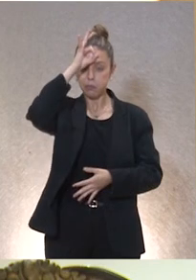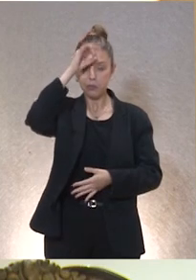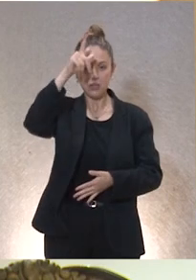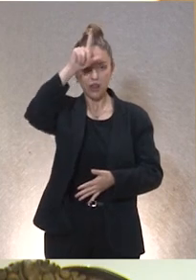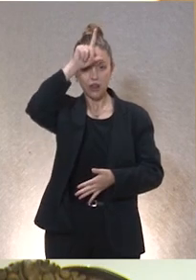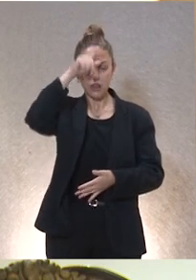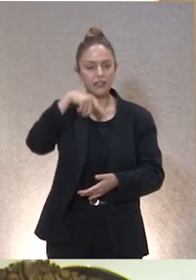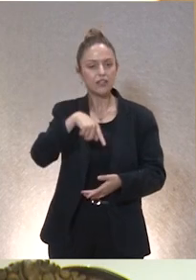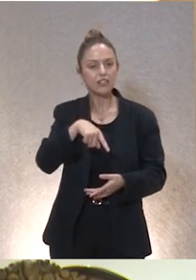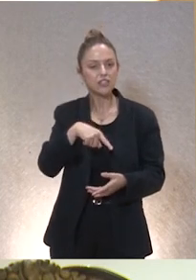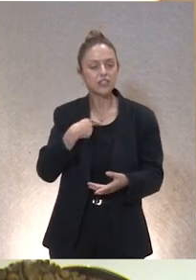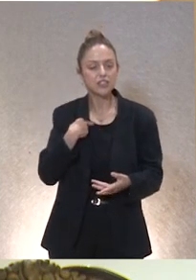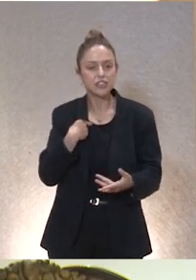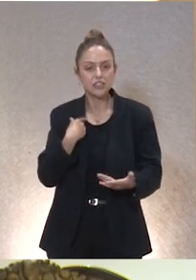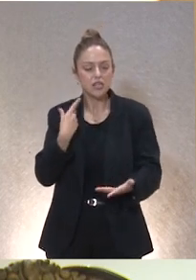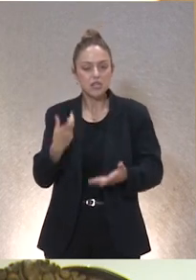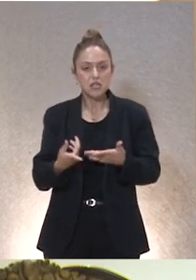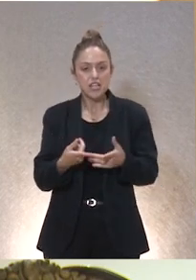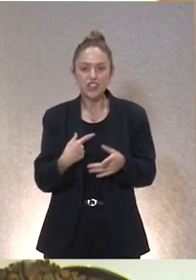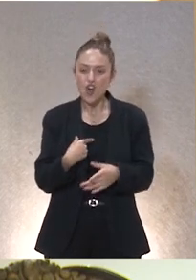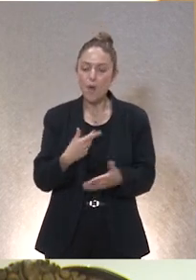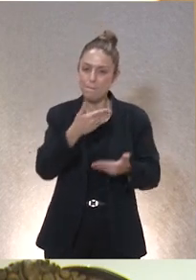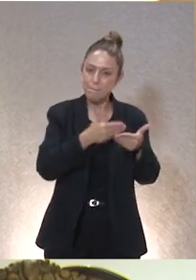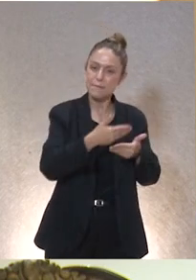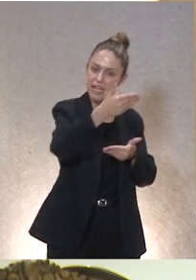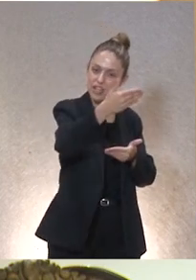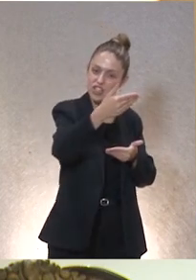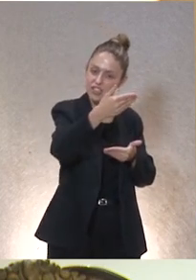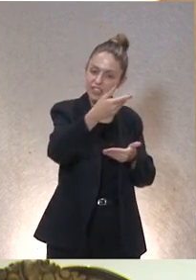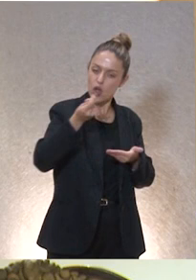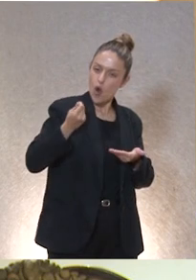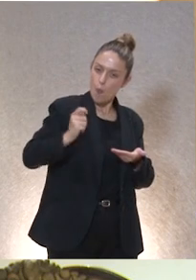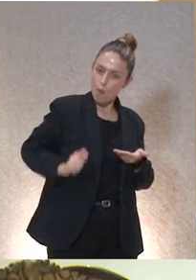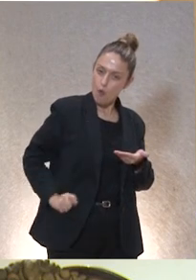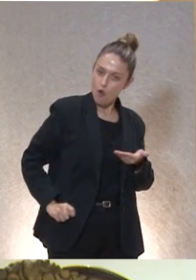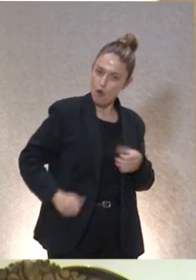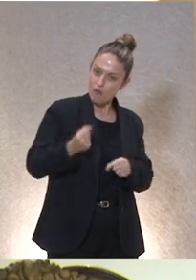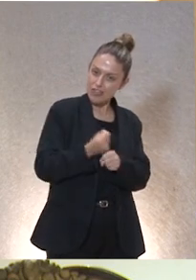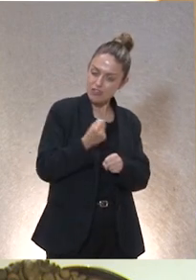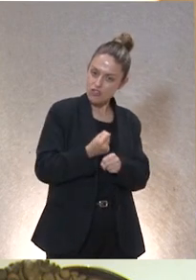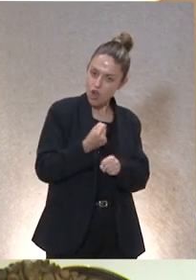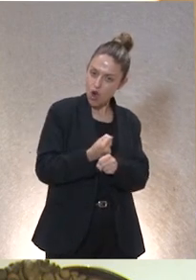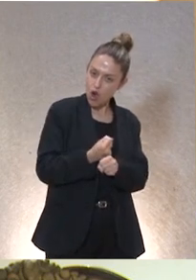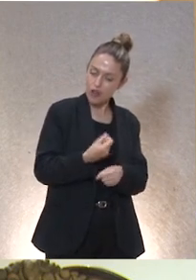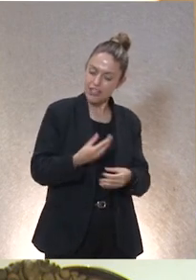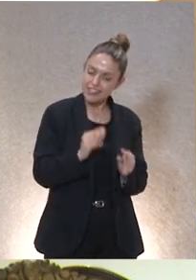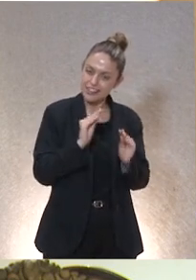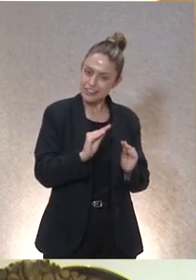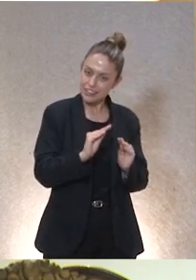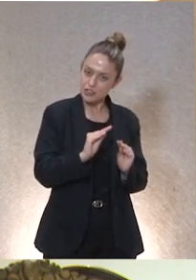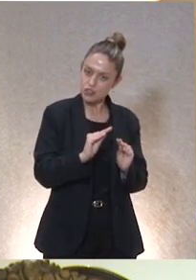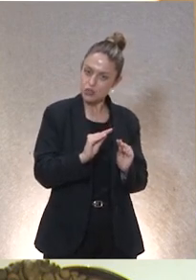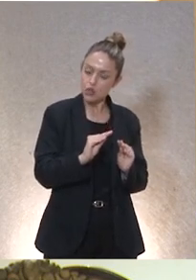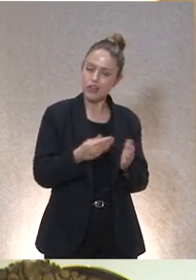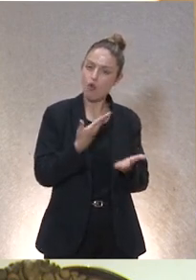distintas causas o pulsiones sino que son periodistas con una profesión y que viven de ella lo cual justifica